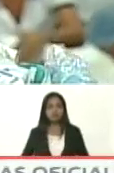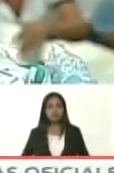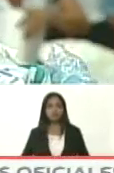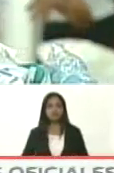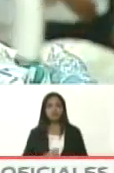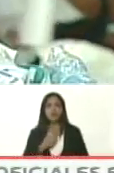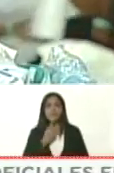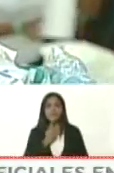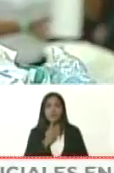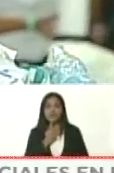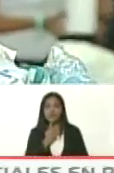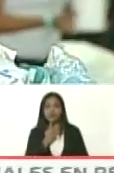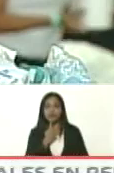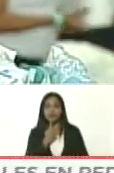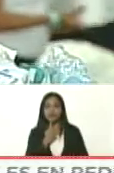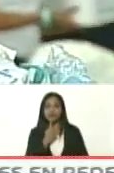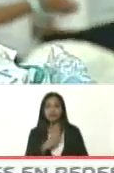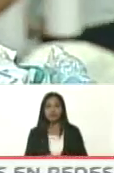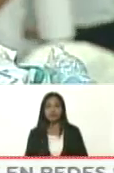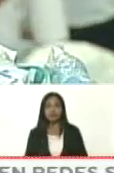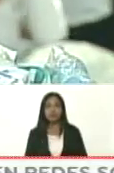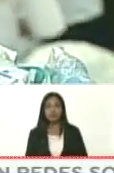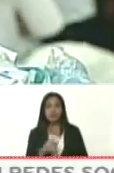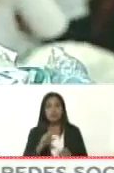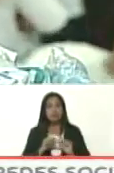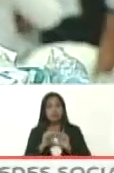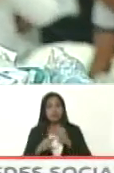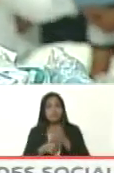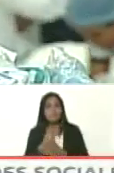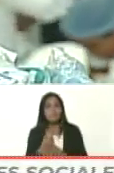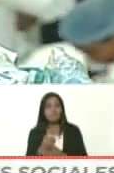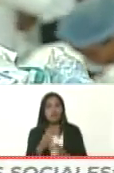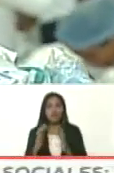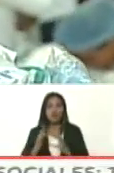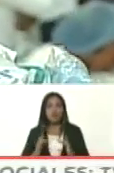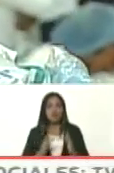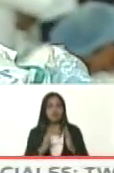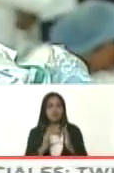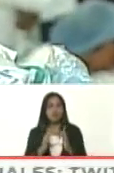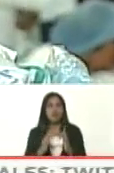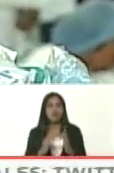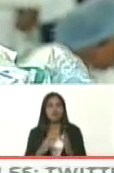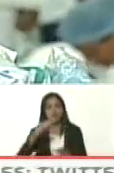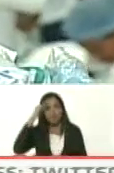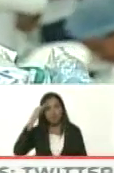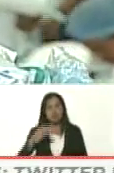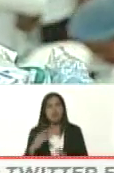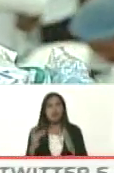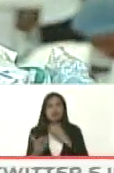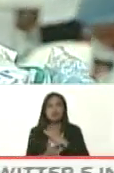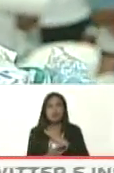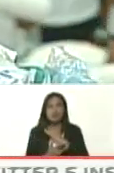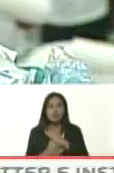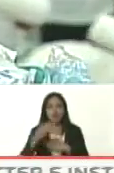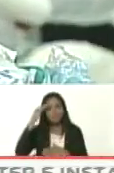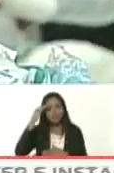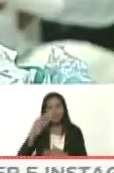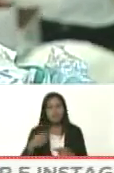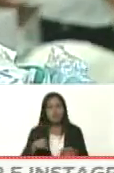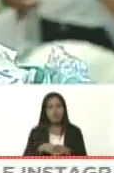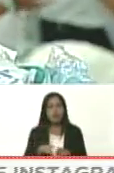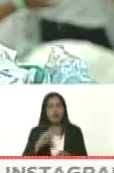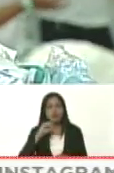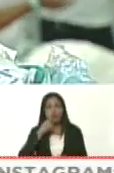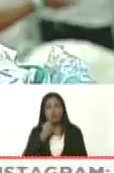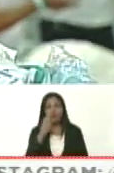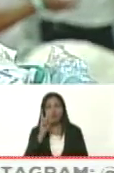López. También, bueno, afianzando las relaciones militares de cooperación técnico-militar entre Rusia y